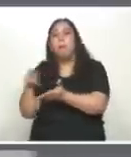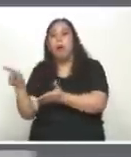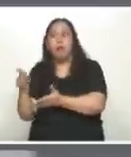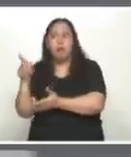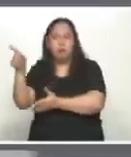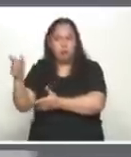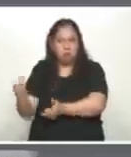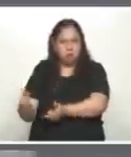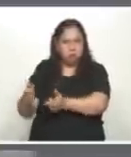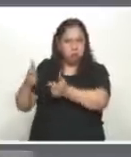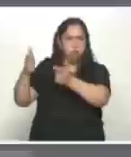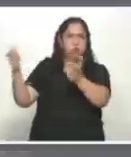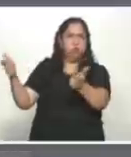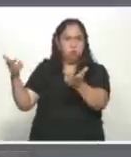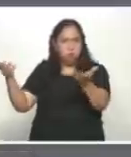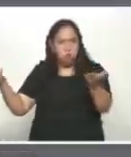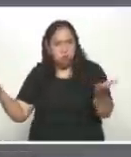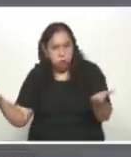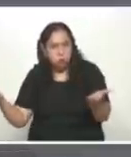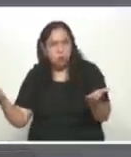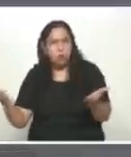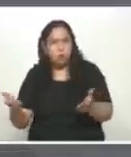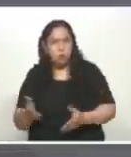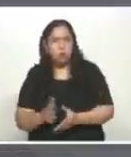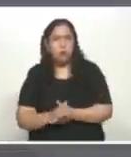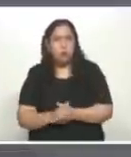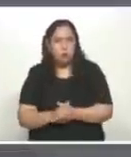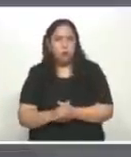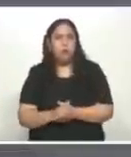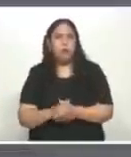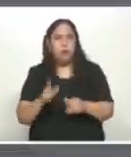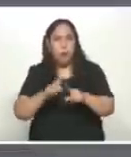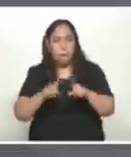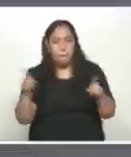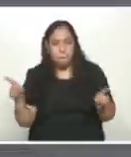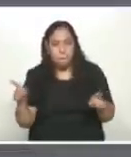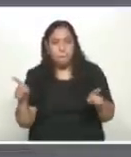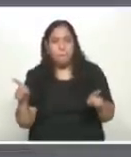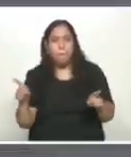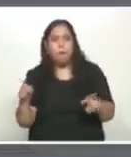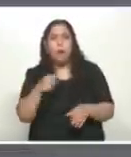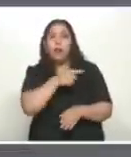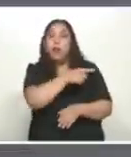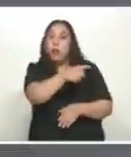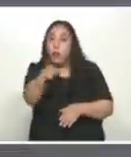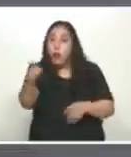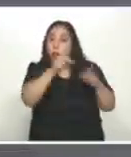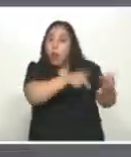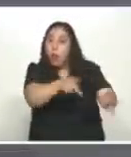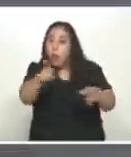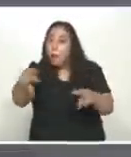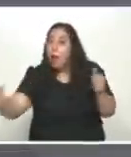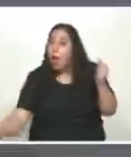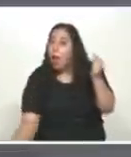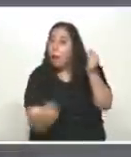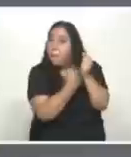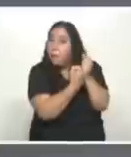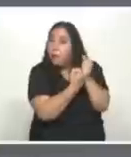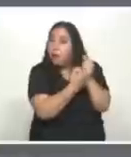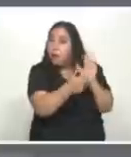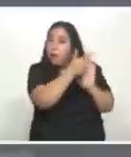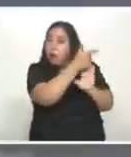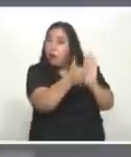que Xiomara está pregonando y esperamos que el pueblo entienda, la apoye y que, como dijo él, juegue su